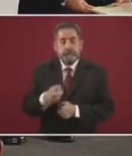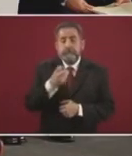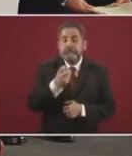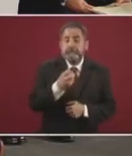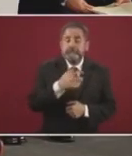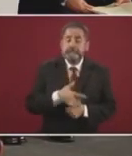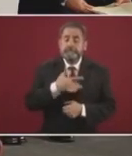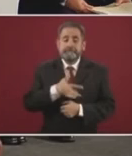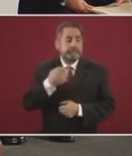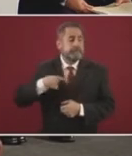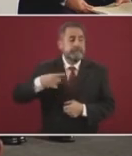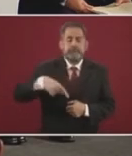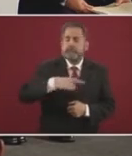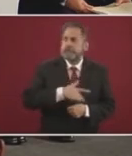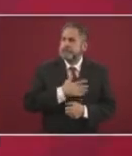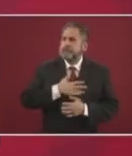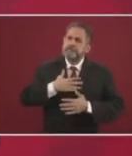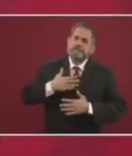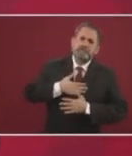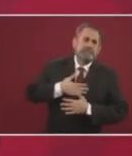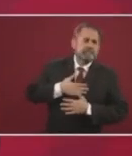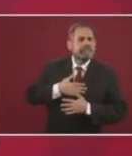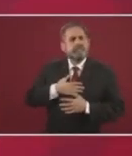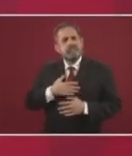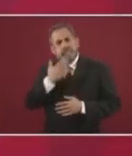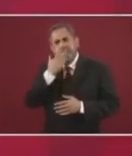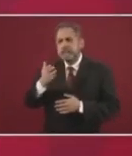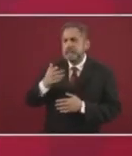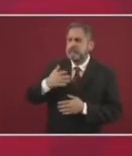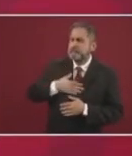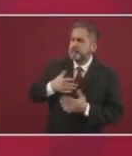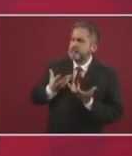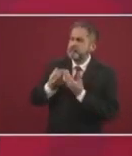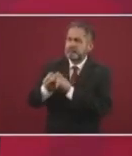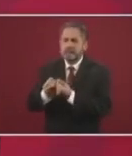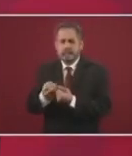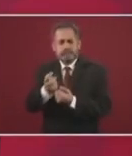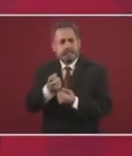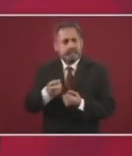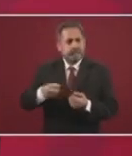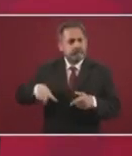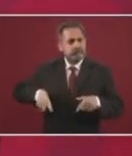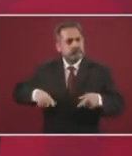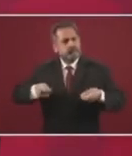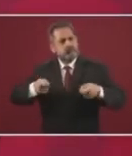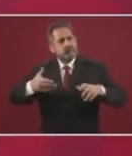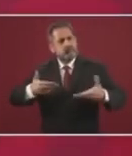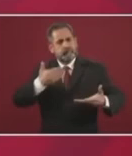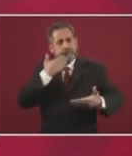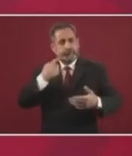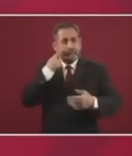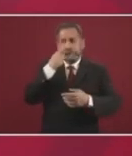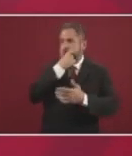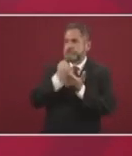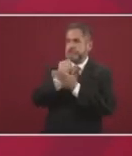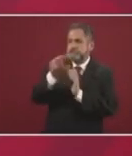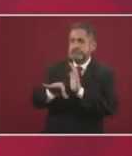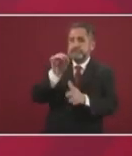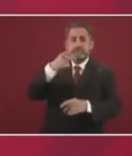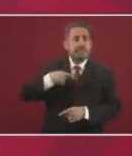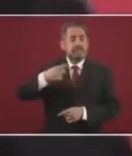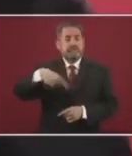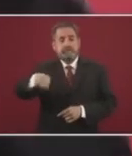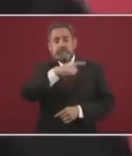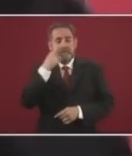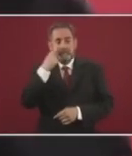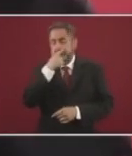nunca había oído tanta oposición contestó el presidente andrés manuel lópez obrador ante la propuesta que planteó la mañana del miércoles de